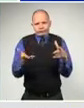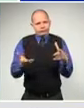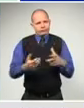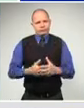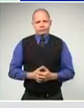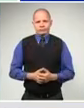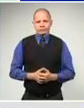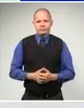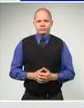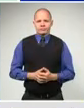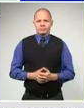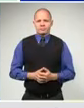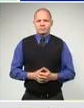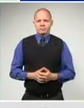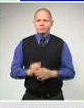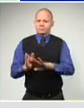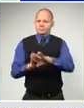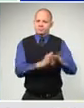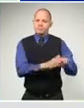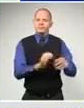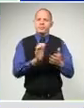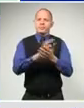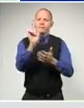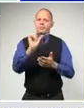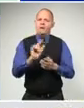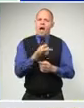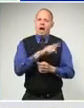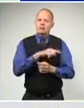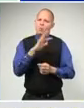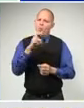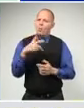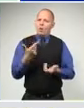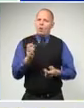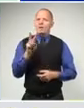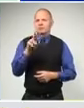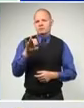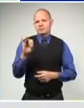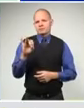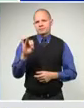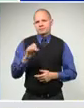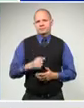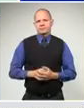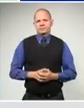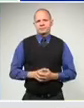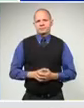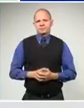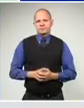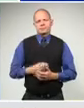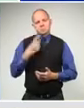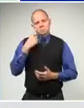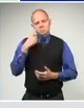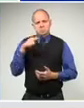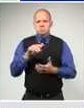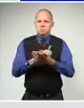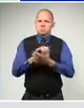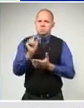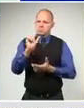territorio. Mayabeque confirma 27 casos. Esta es otra provincia